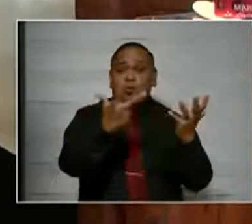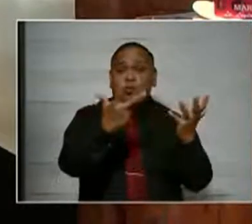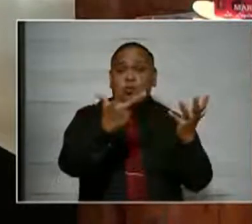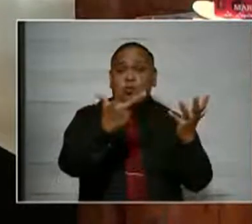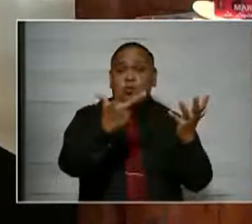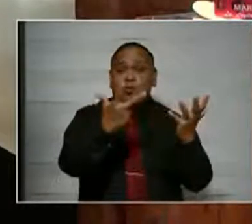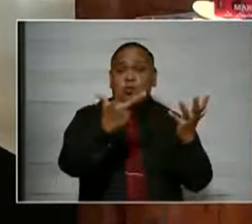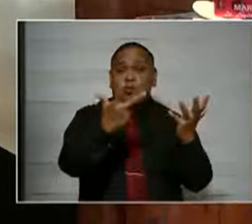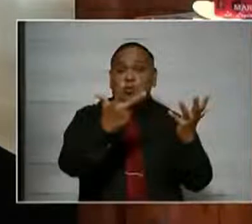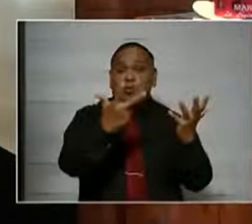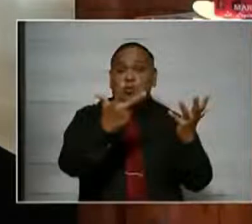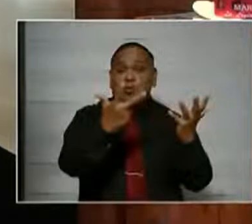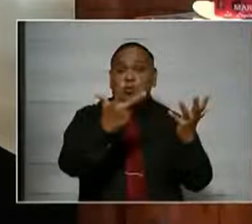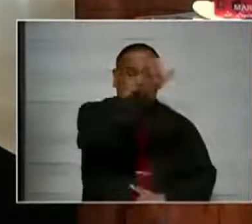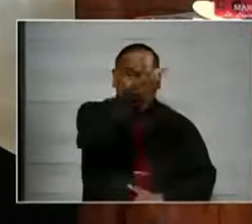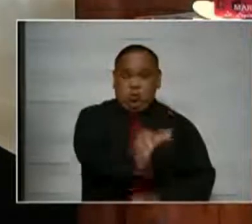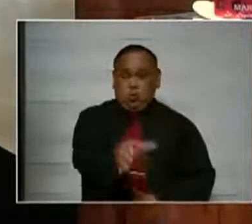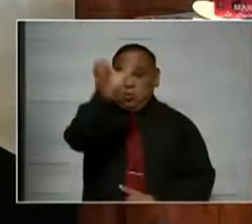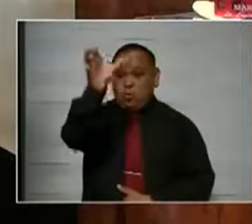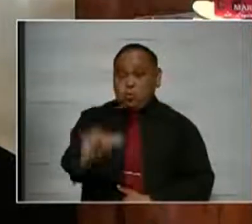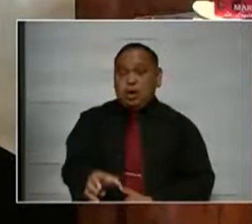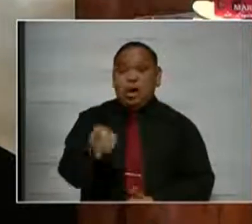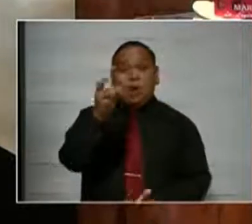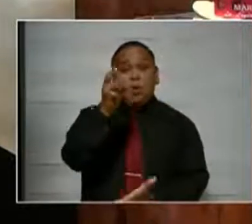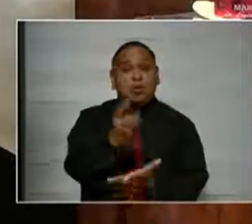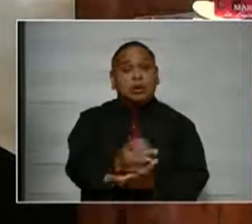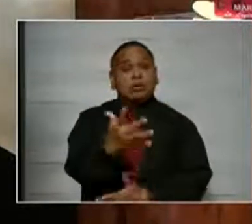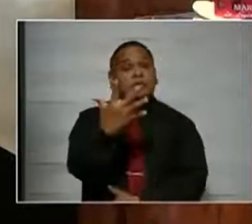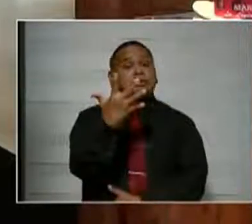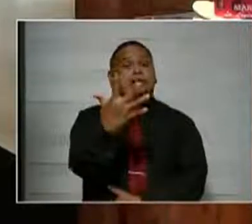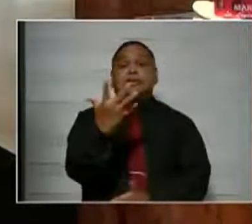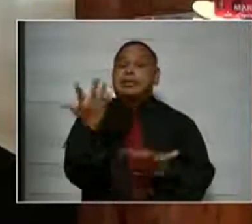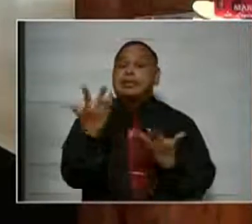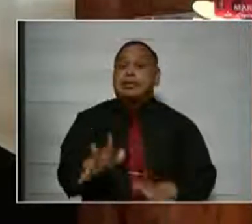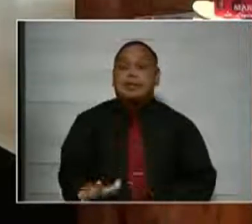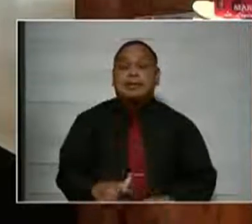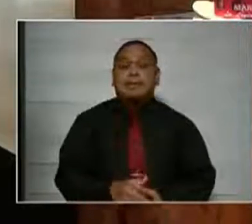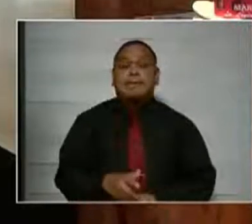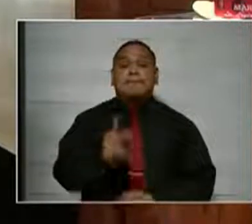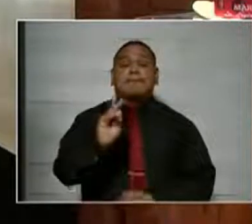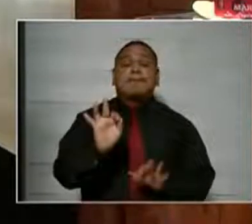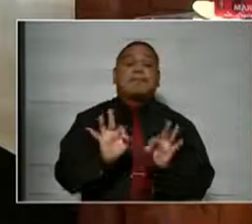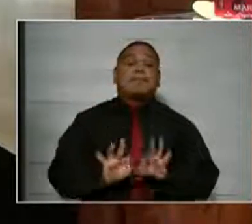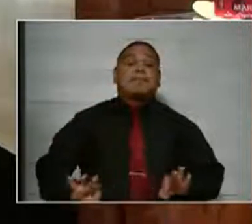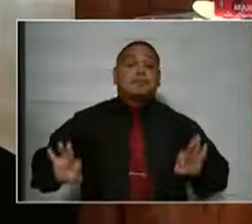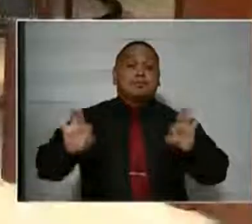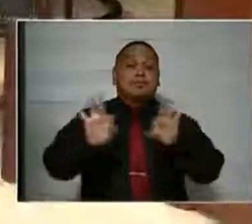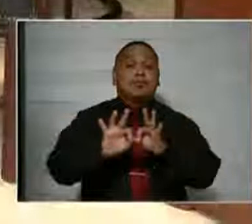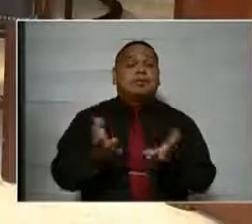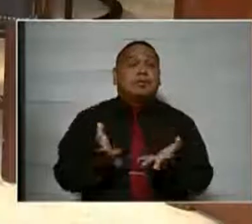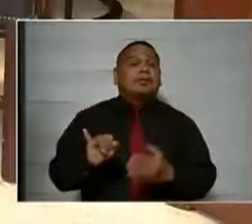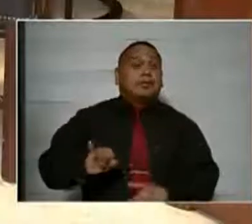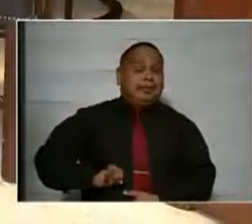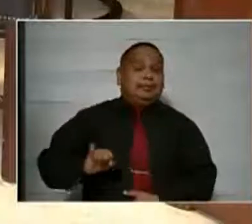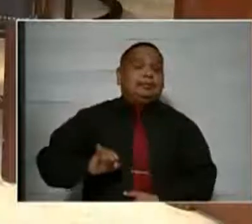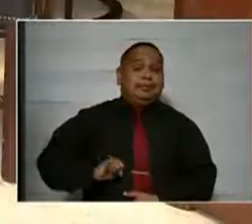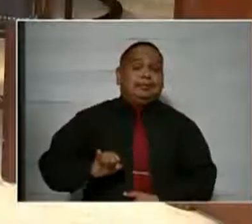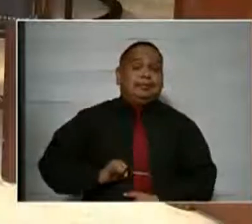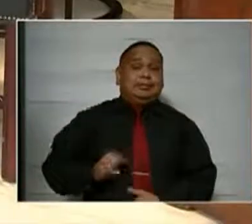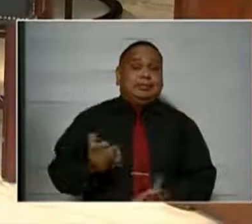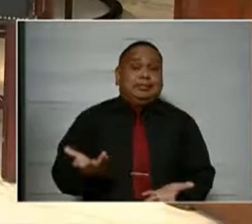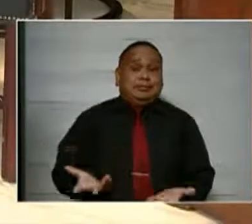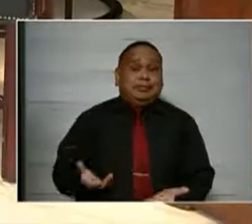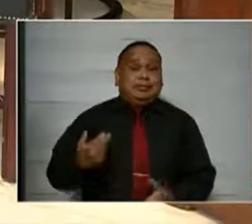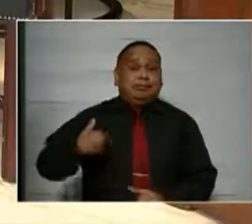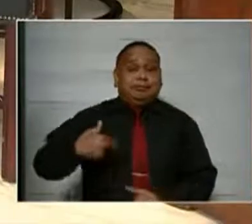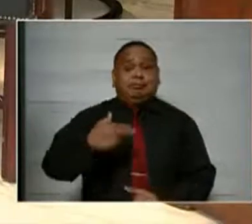personajes y hemos pasado como de cinco personajes nada más no entonces pues es muy interesante entonces decíamos No pues